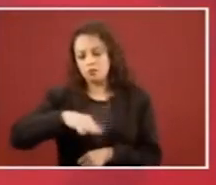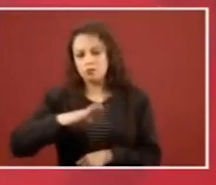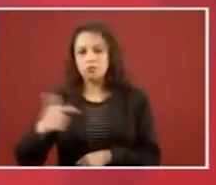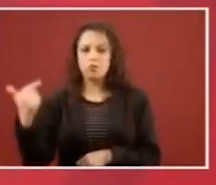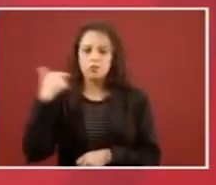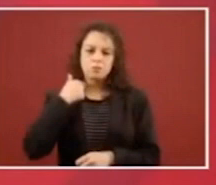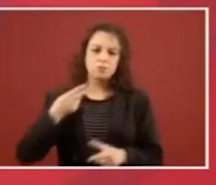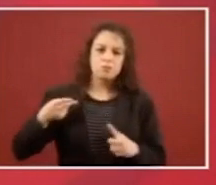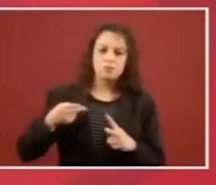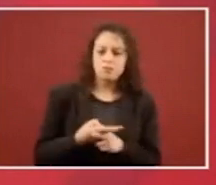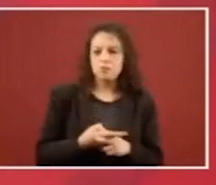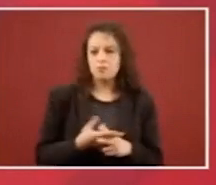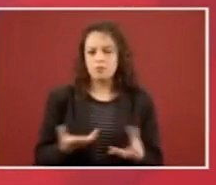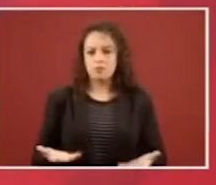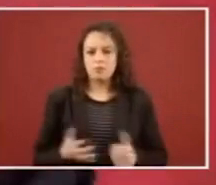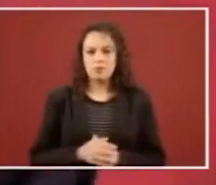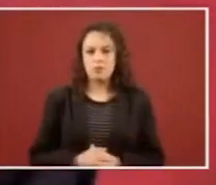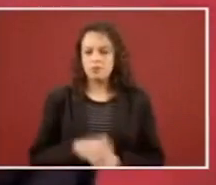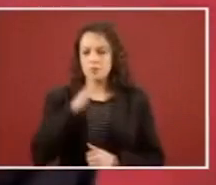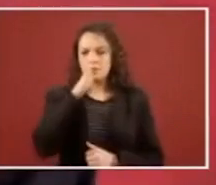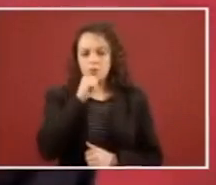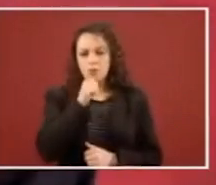no puede seguir así,